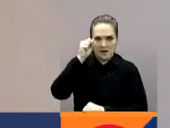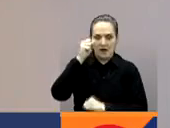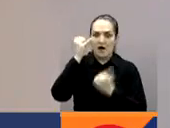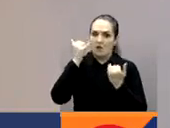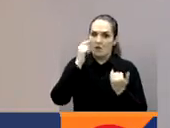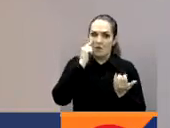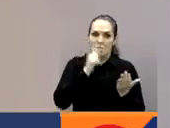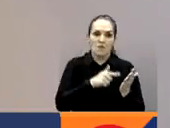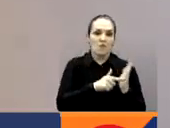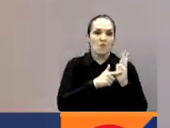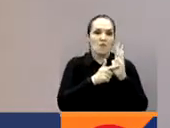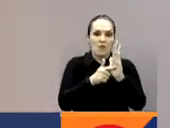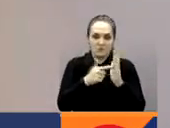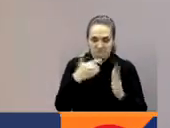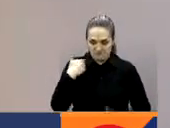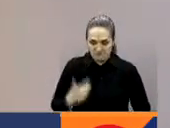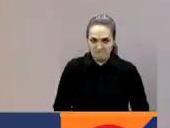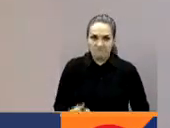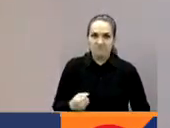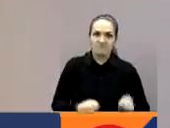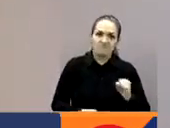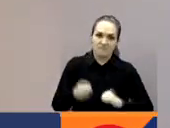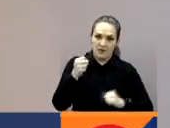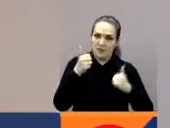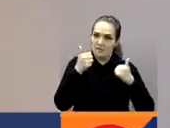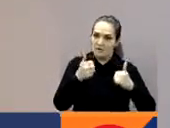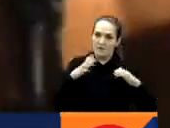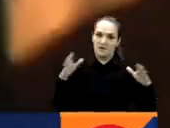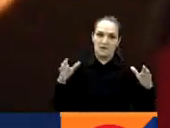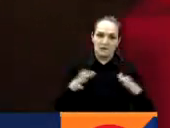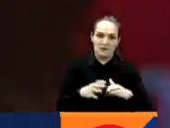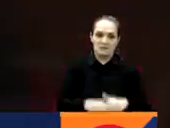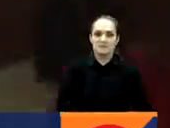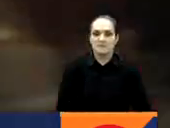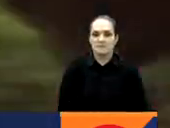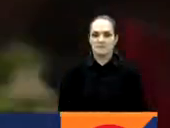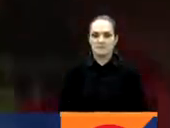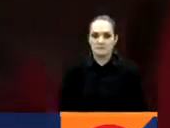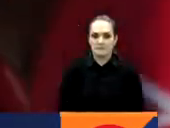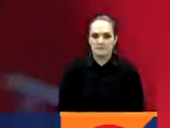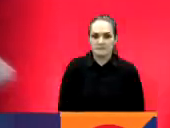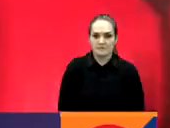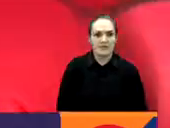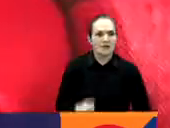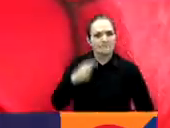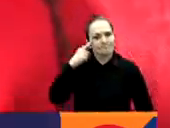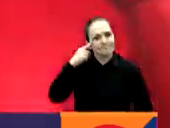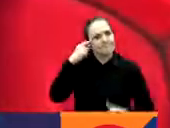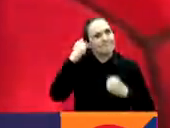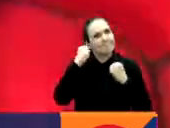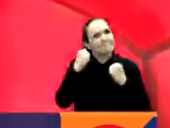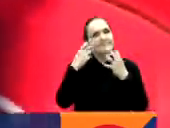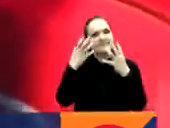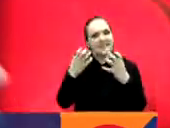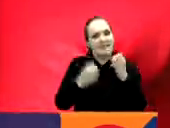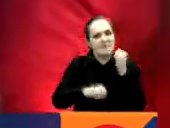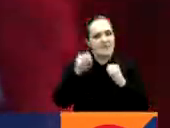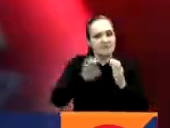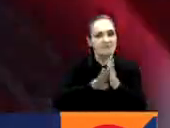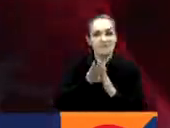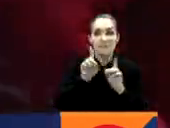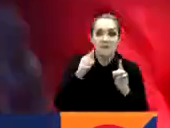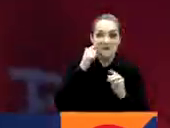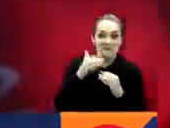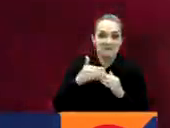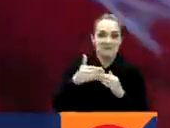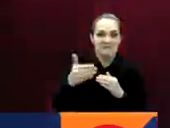el trabajo personal y el trabajo que hemos hecho con el equipo. La ilusión está a flor de piel de los fanáticos, pero esto apenas comienza. Vamos